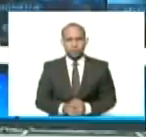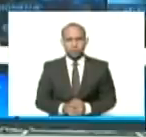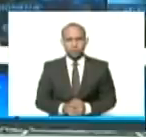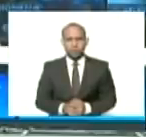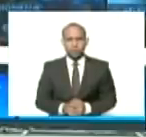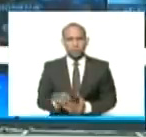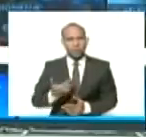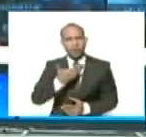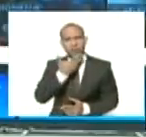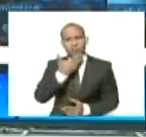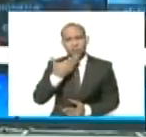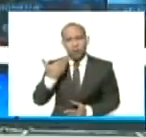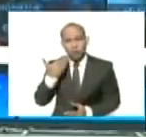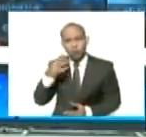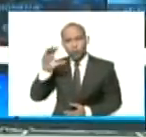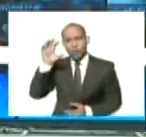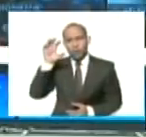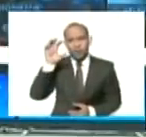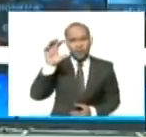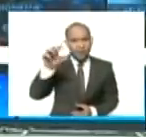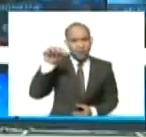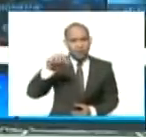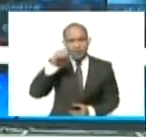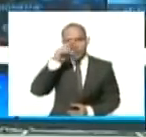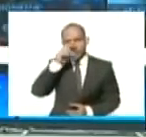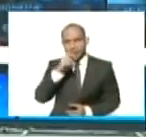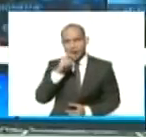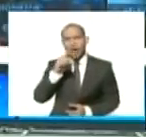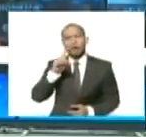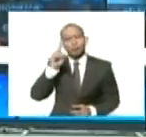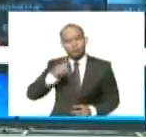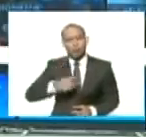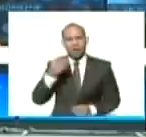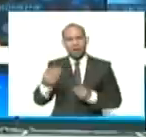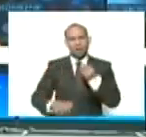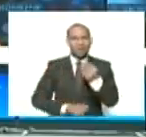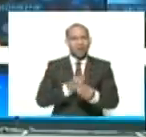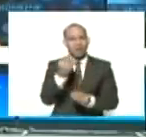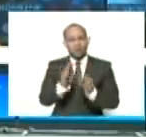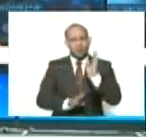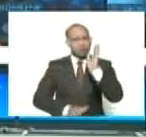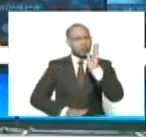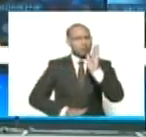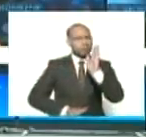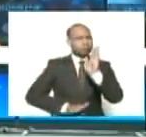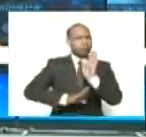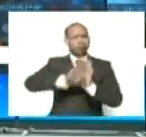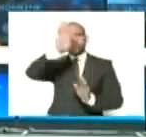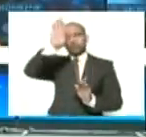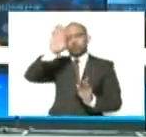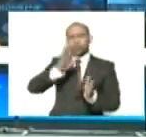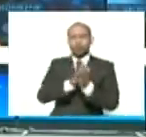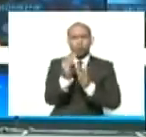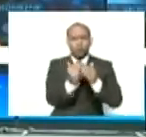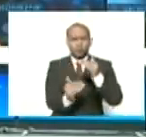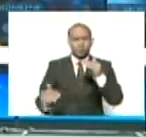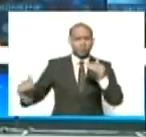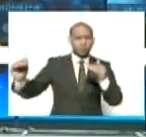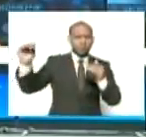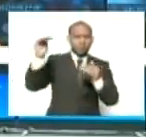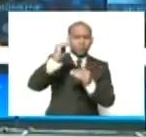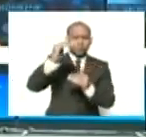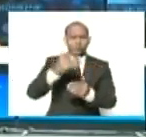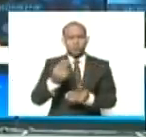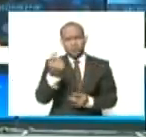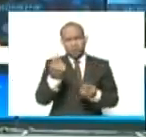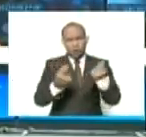La mejoría del país este año tenemos que lograrla. Tenemos que lograr el crecimiento económico